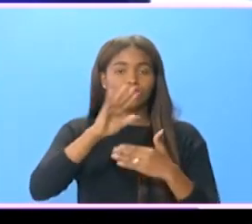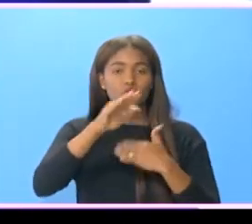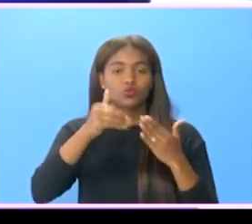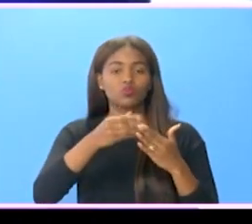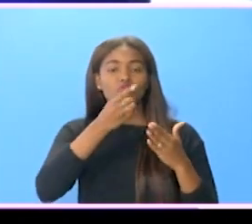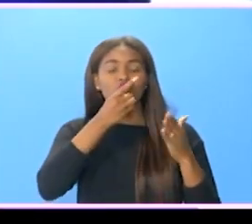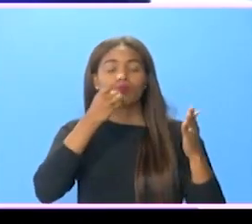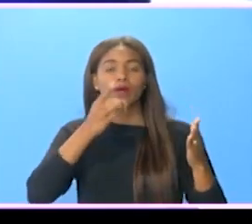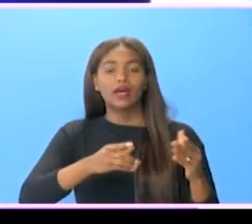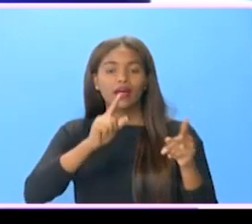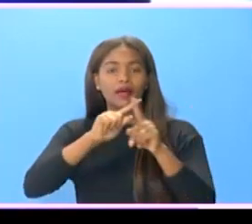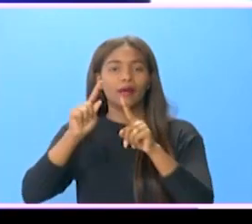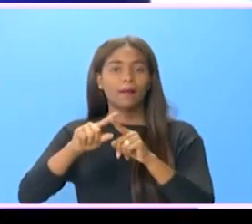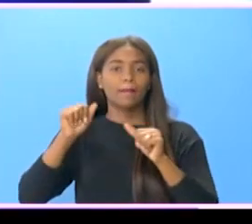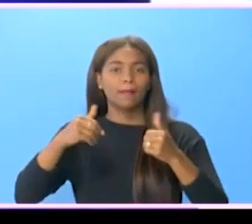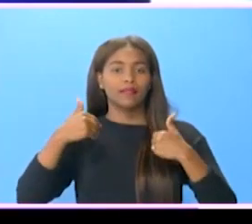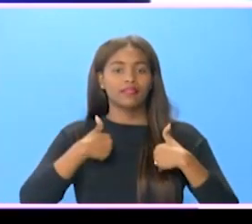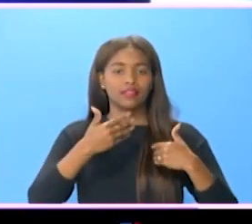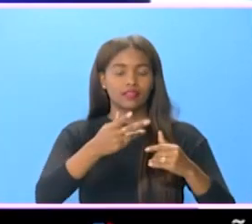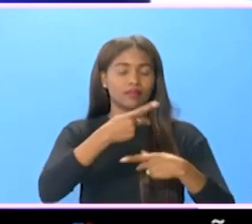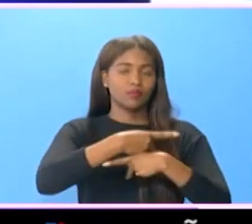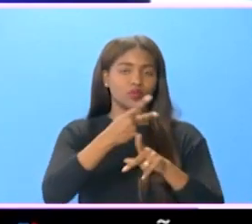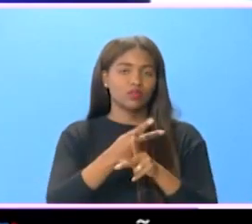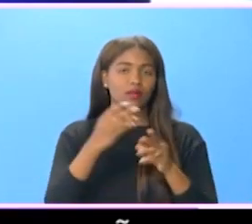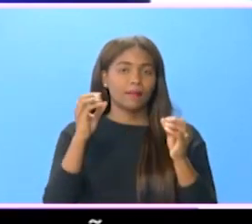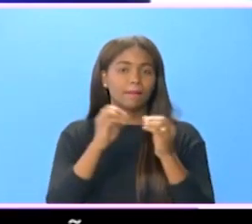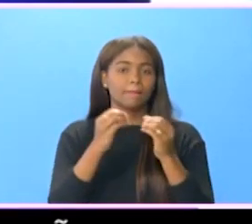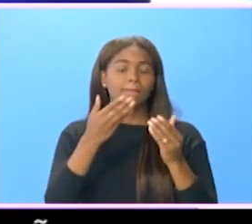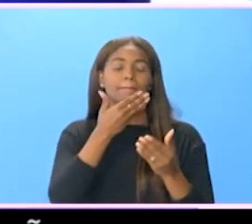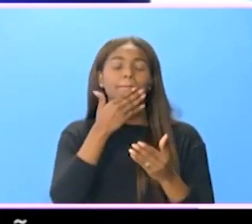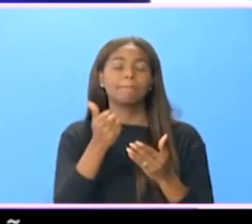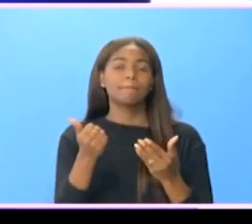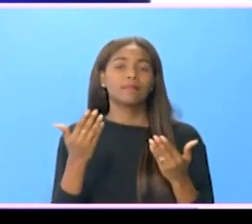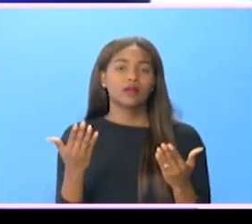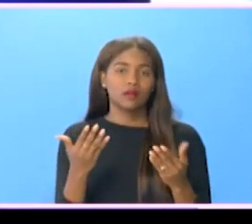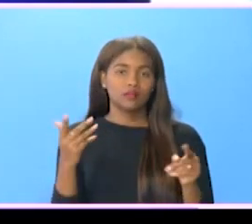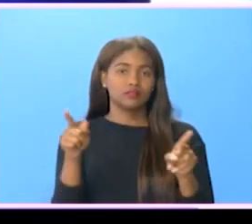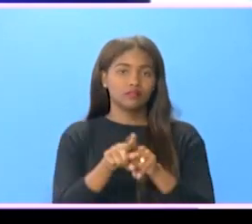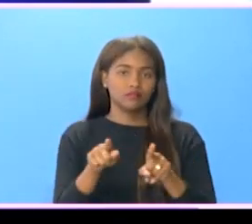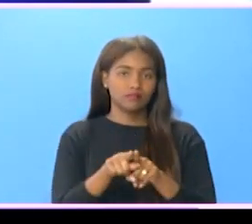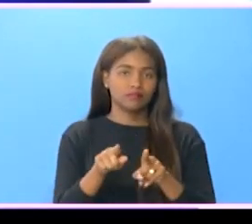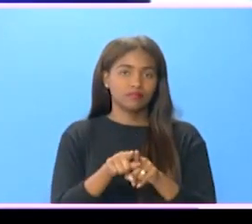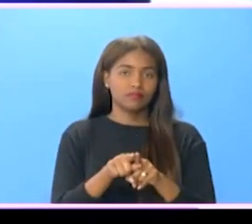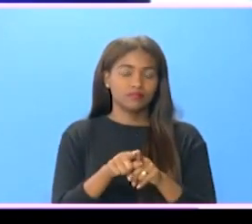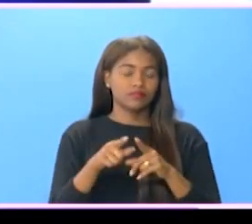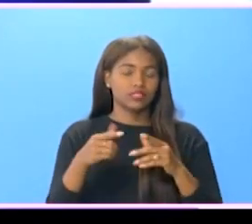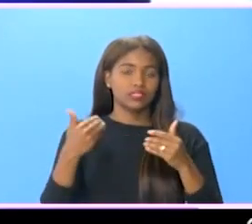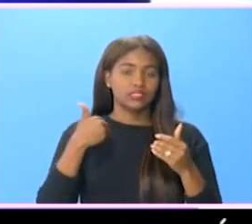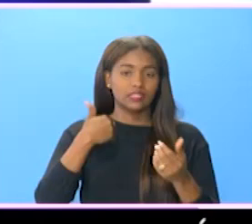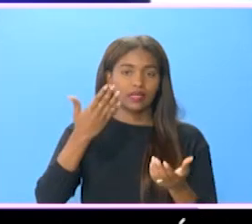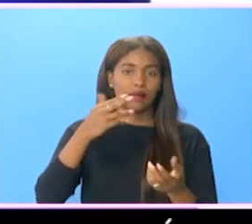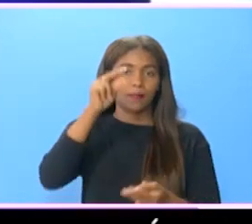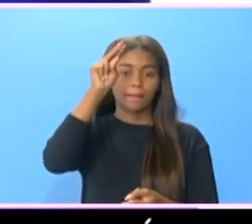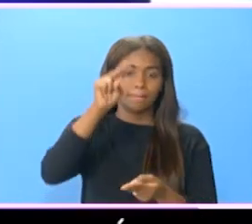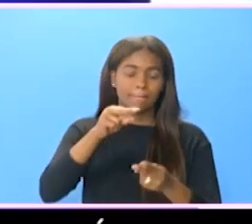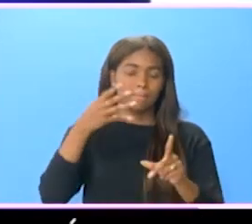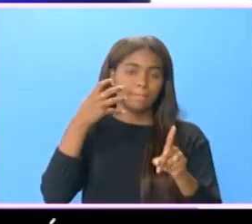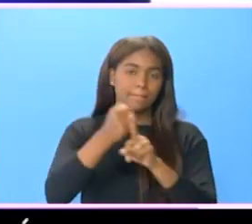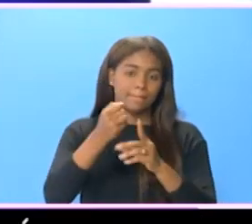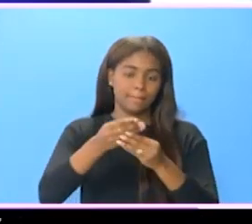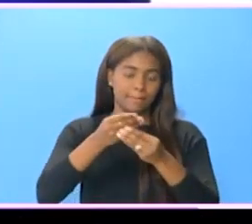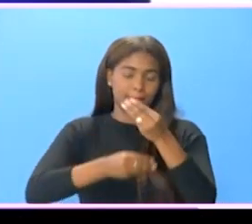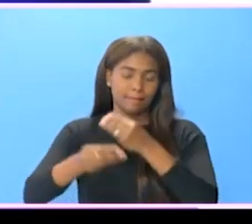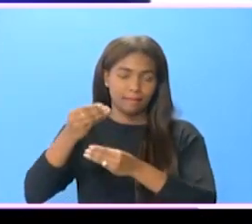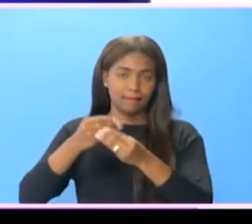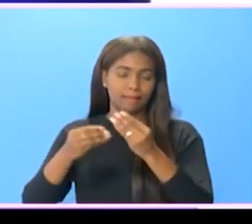dominicanos y dominicanas tengamos esos productos de la manera más directa, fresca y con menos margen de intermediación o con